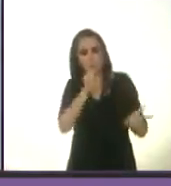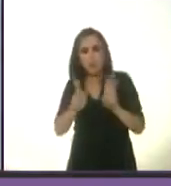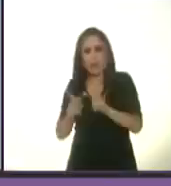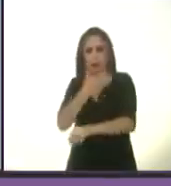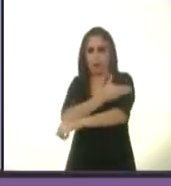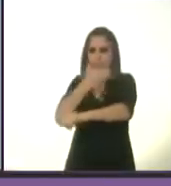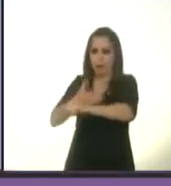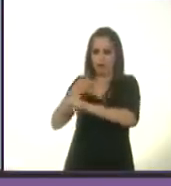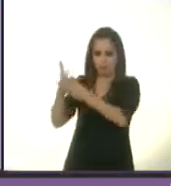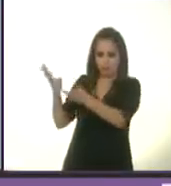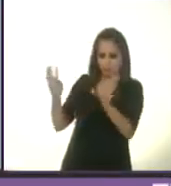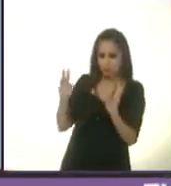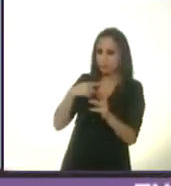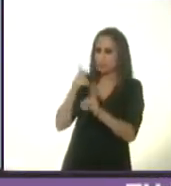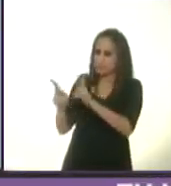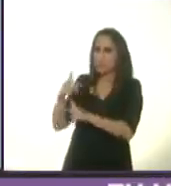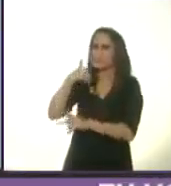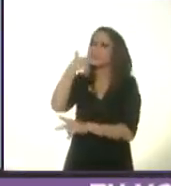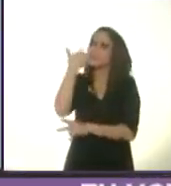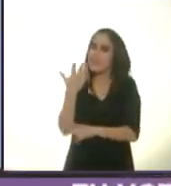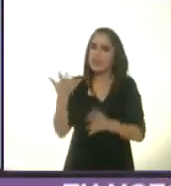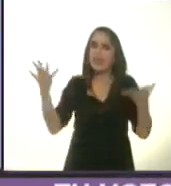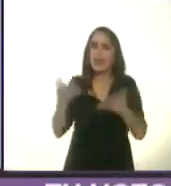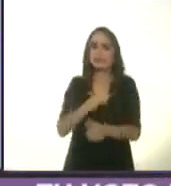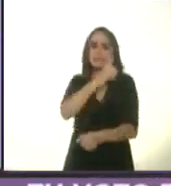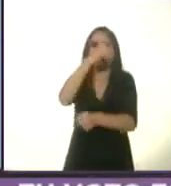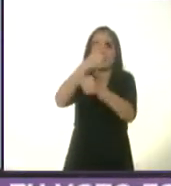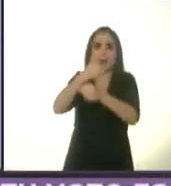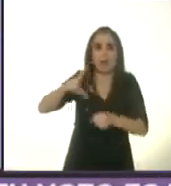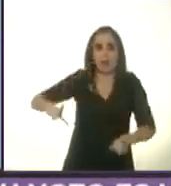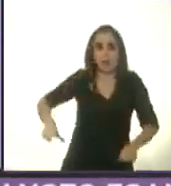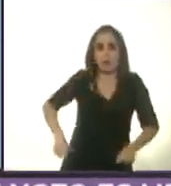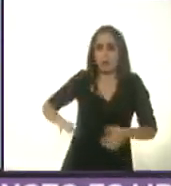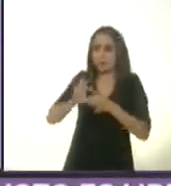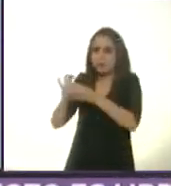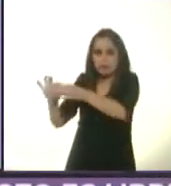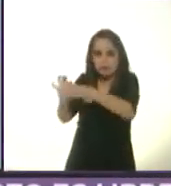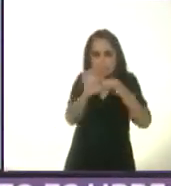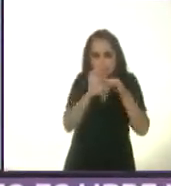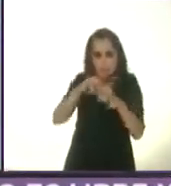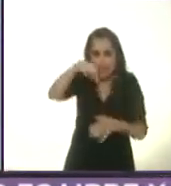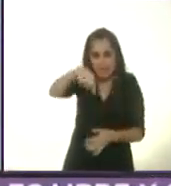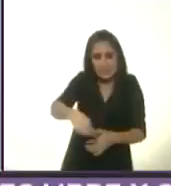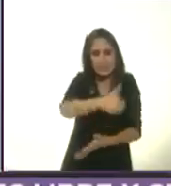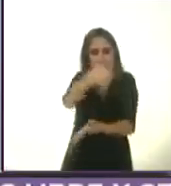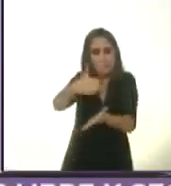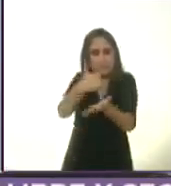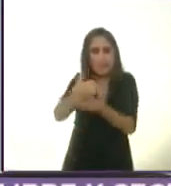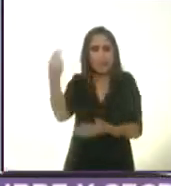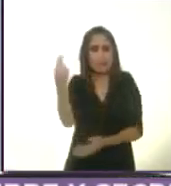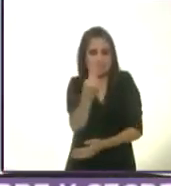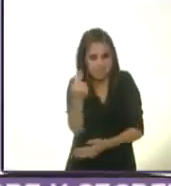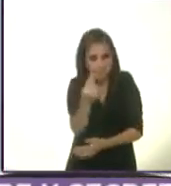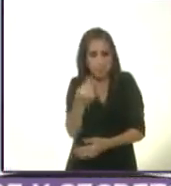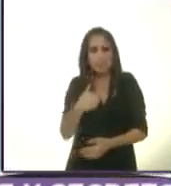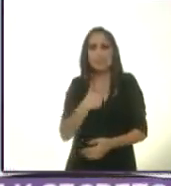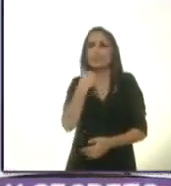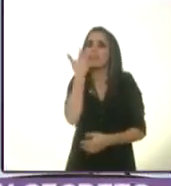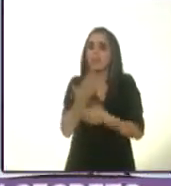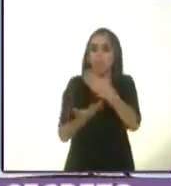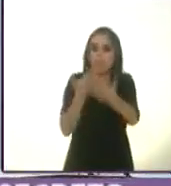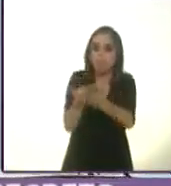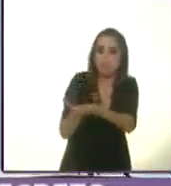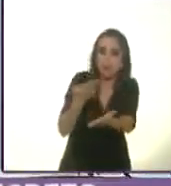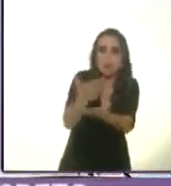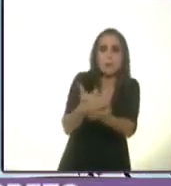presentes para que vayamos a conformar el primer gobierno de coalición de esta ciudad pongamos al centro las mejores propuestas